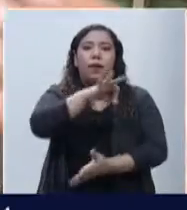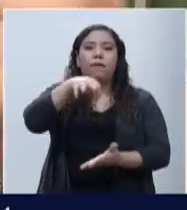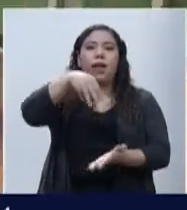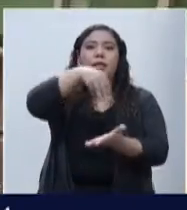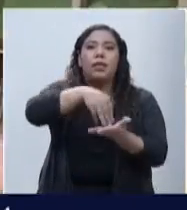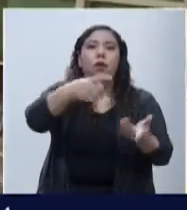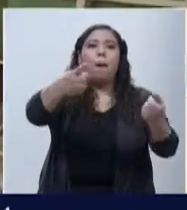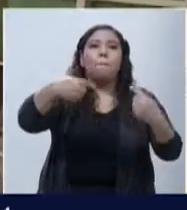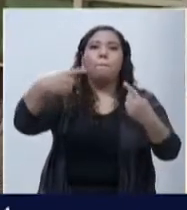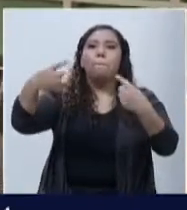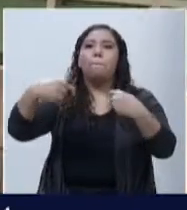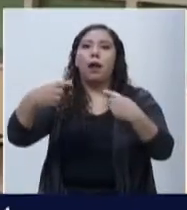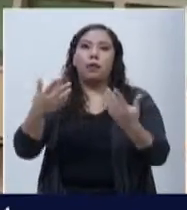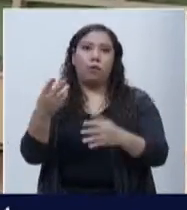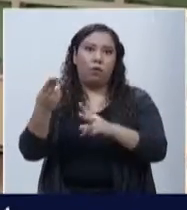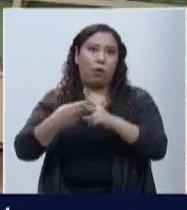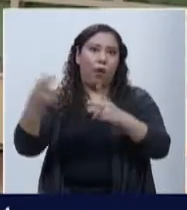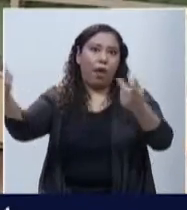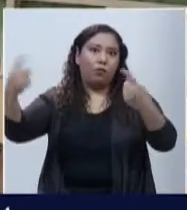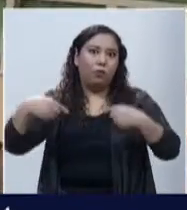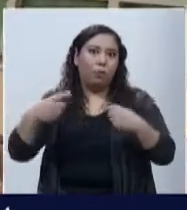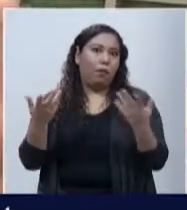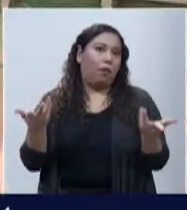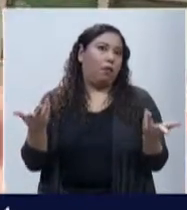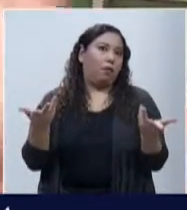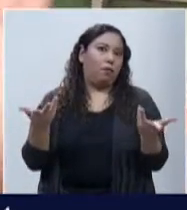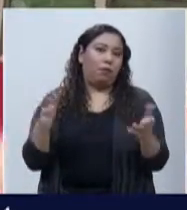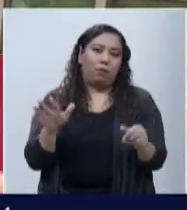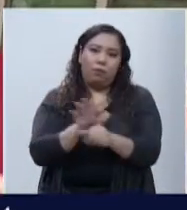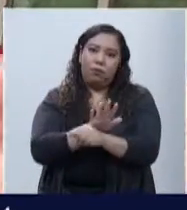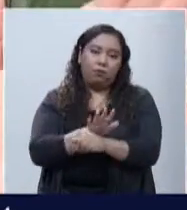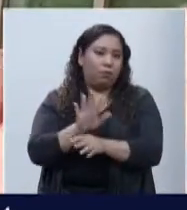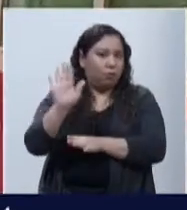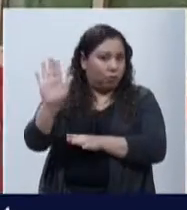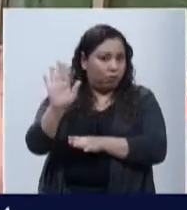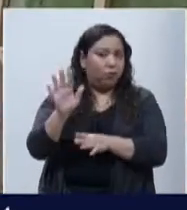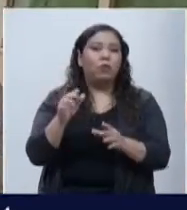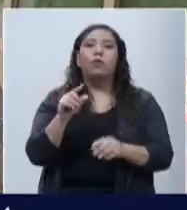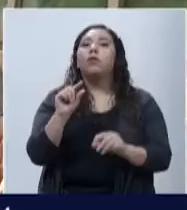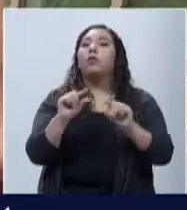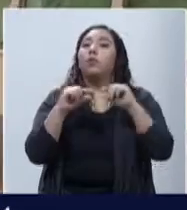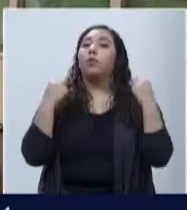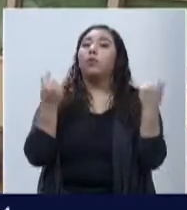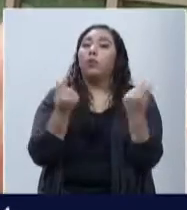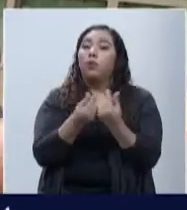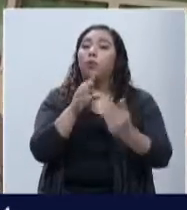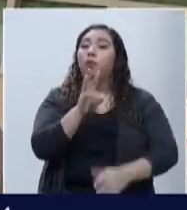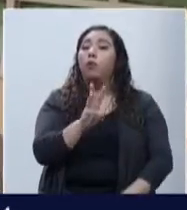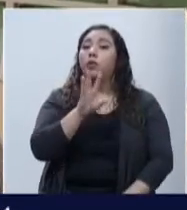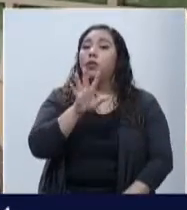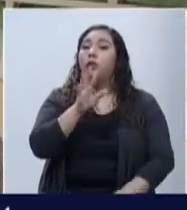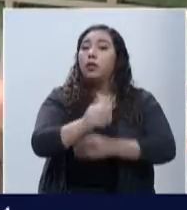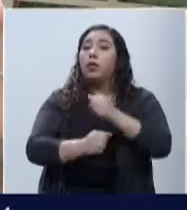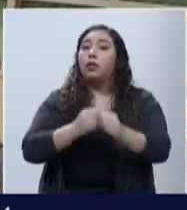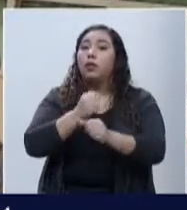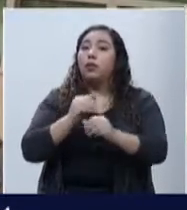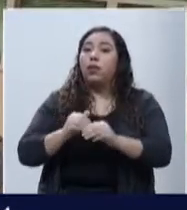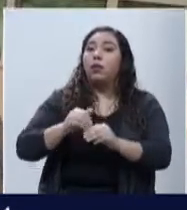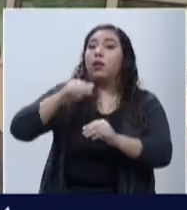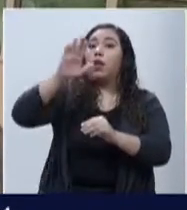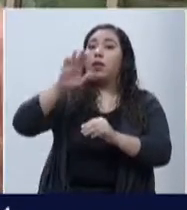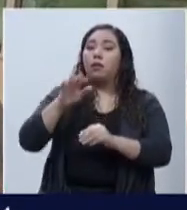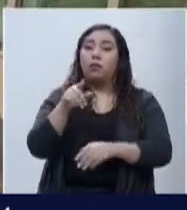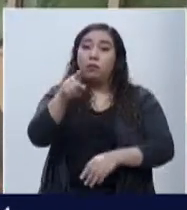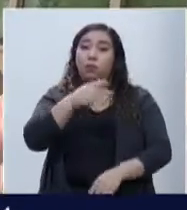hasta no pueden poner la vacuna por lo tanto queremos inmunizar ese grupo de 5 en adelante que el que nos está muriendo por lo